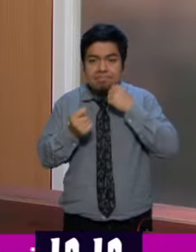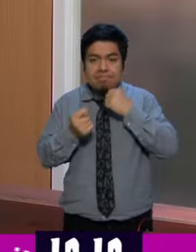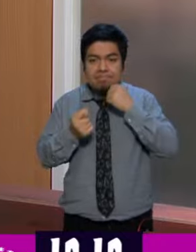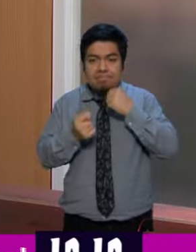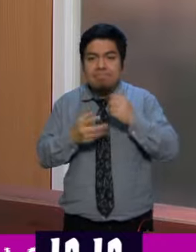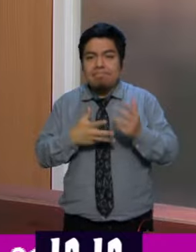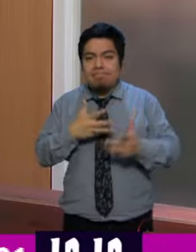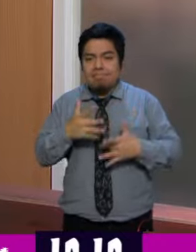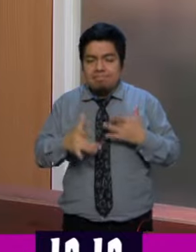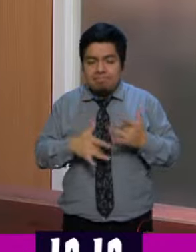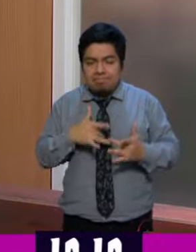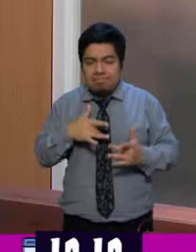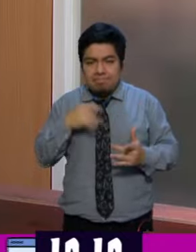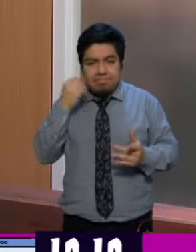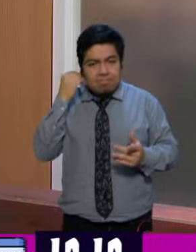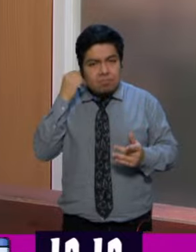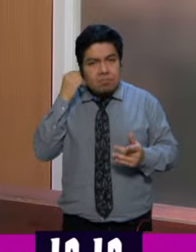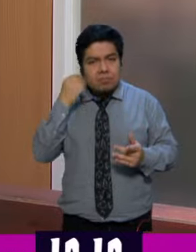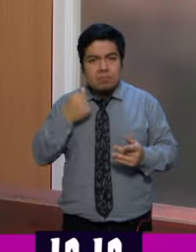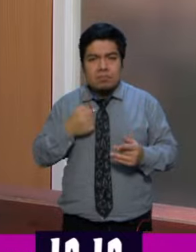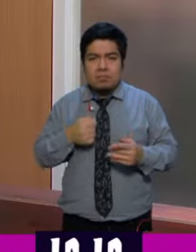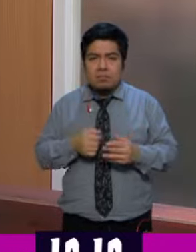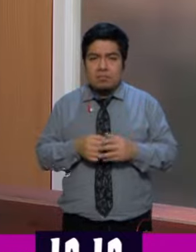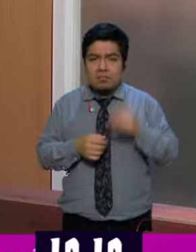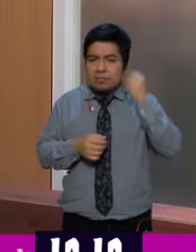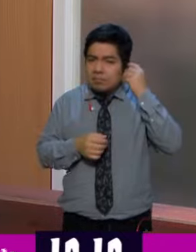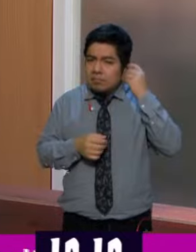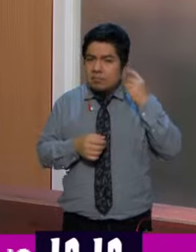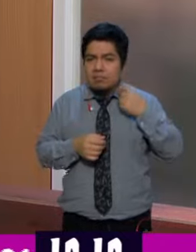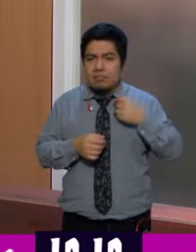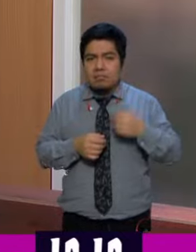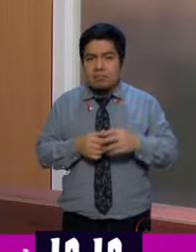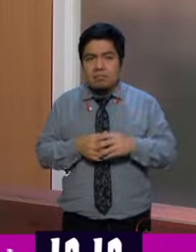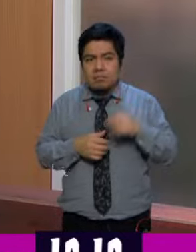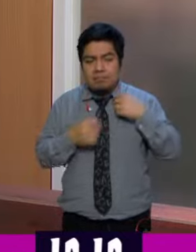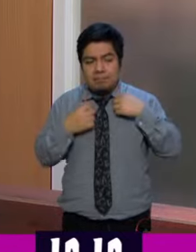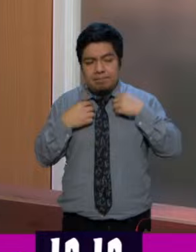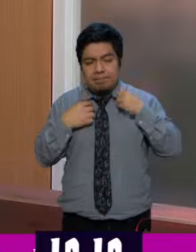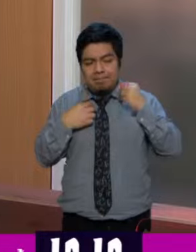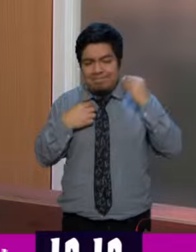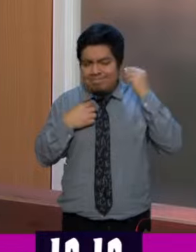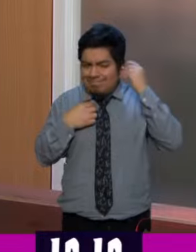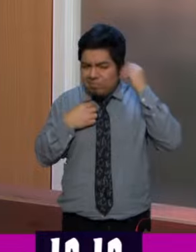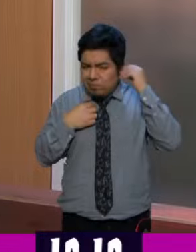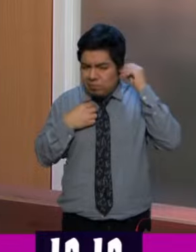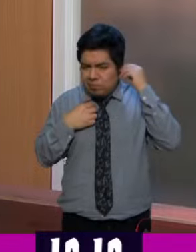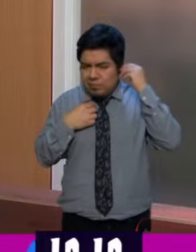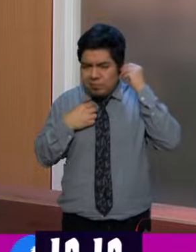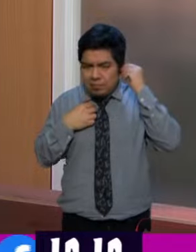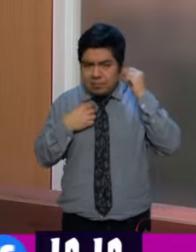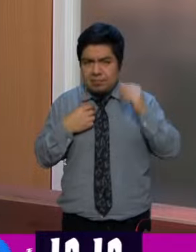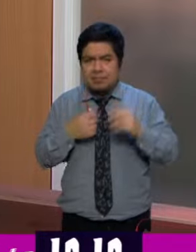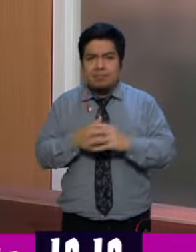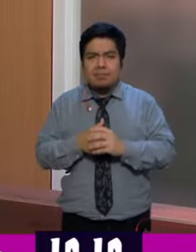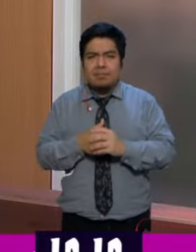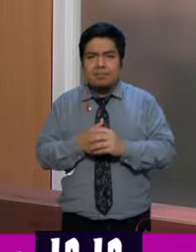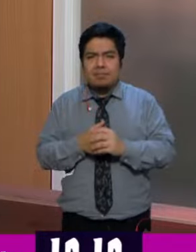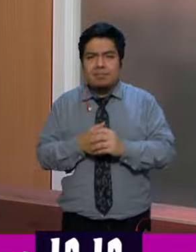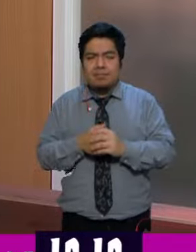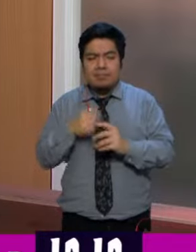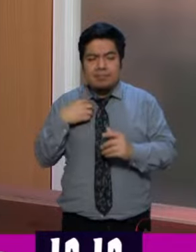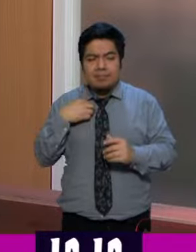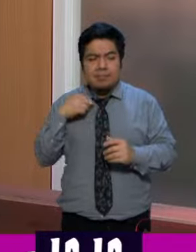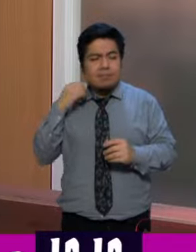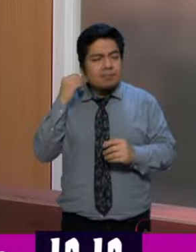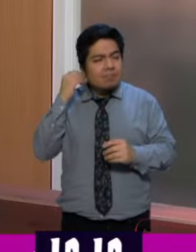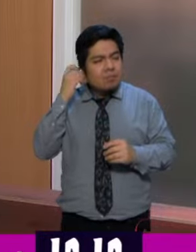así. Es algo que estamos bien acostumbrados, pero ahora lo quieren vender de otra manera, de otra forma. Y bueno, para empezar así, ¿dónde viene todo eso como